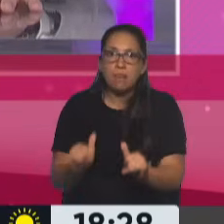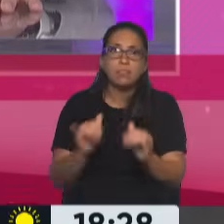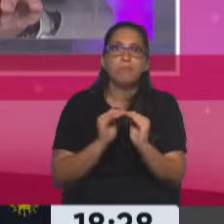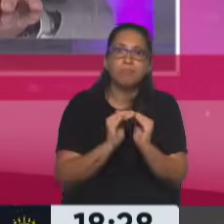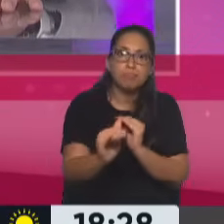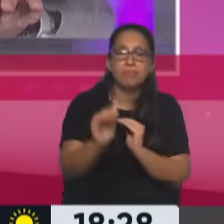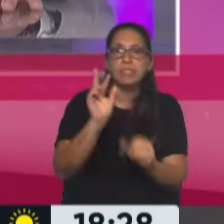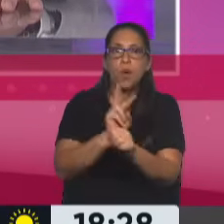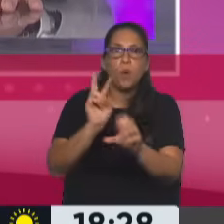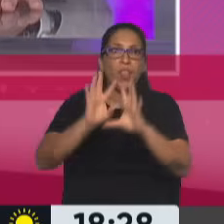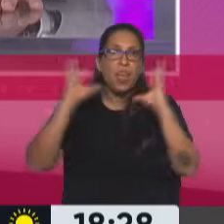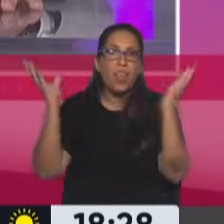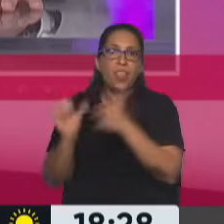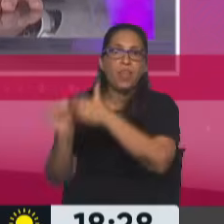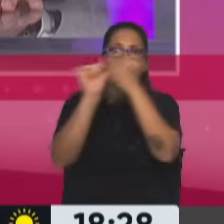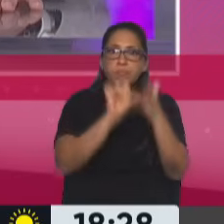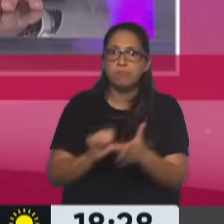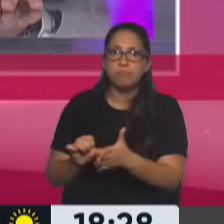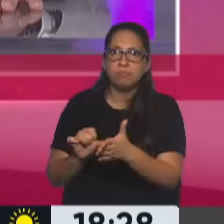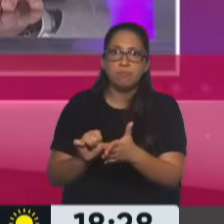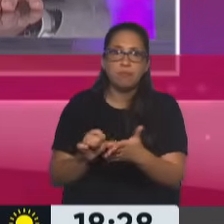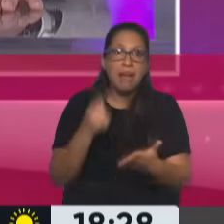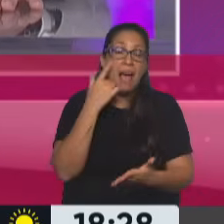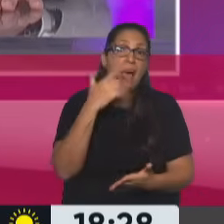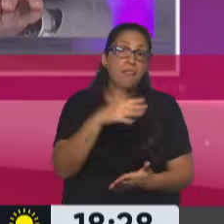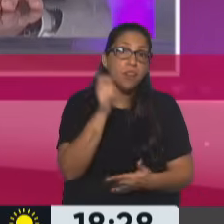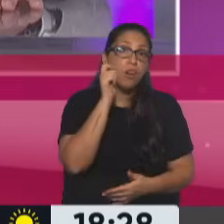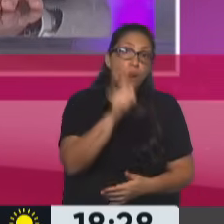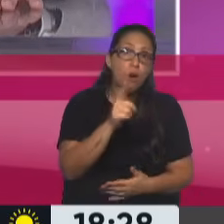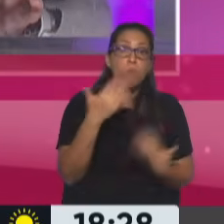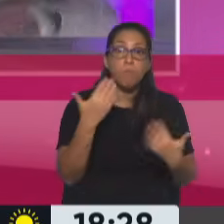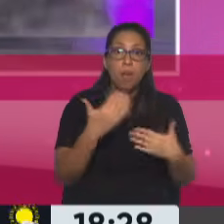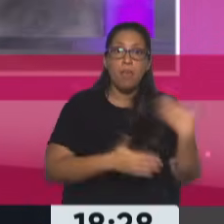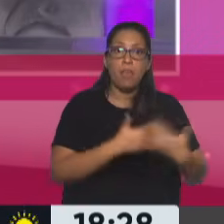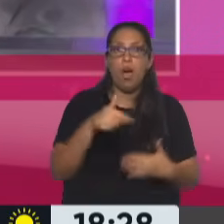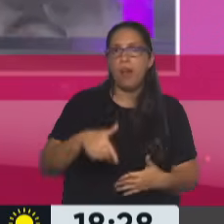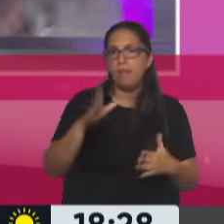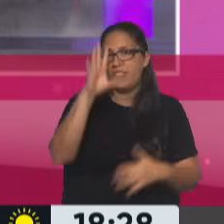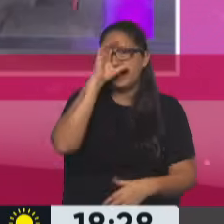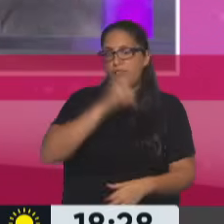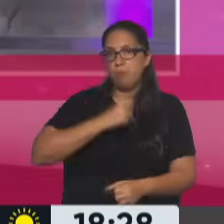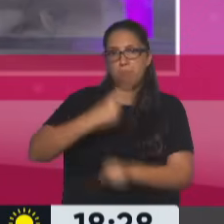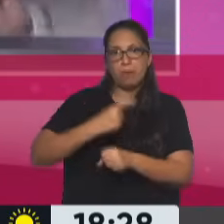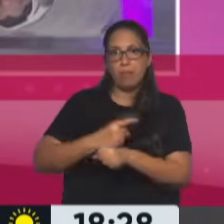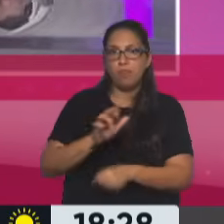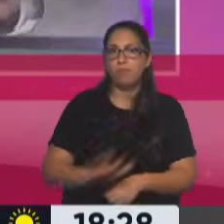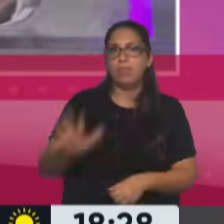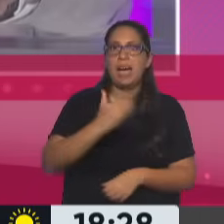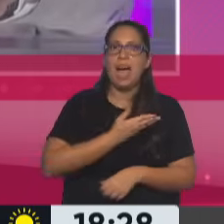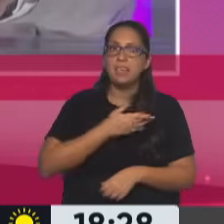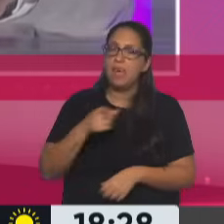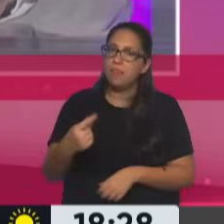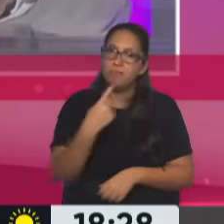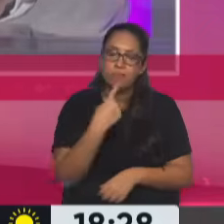y a la seguridad internacional. Tenemos que ver si va a ser efectivo. Va a empezar con su desafío en Gaza. Y ahí están todas las preguntas. Bien, y